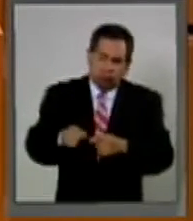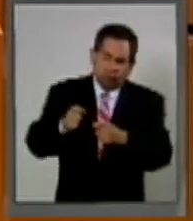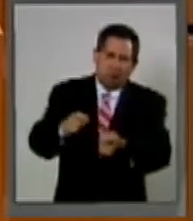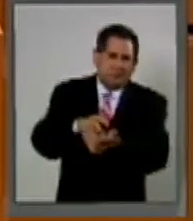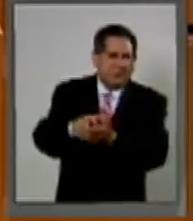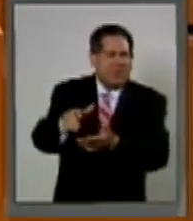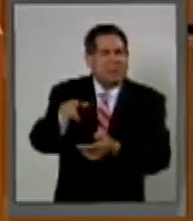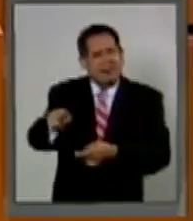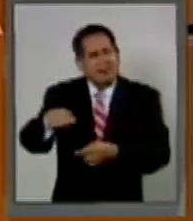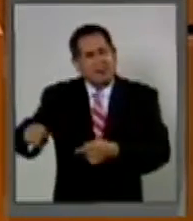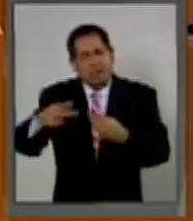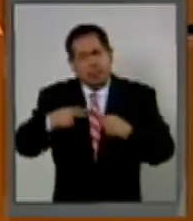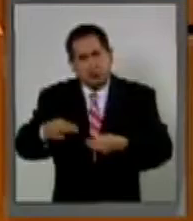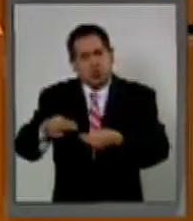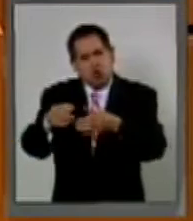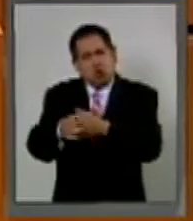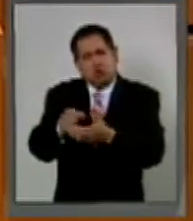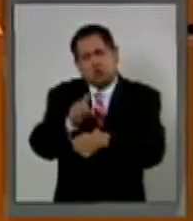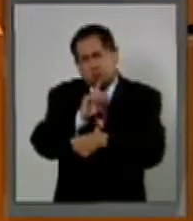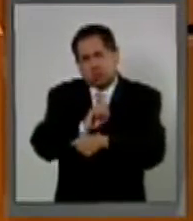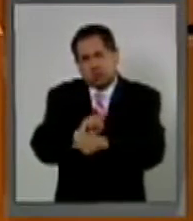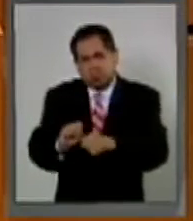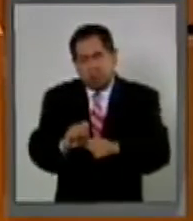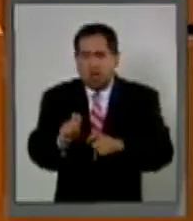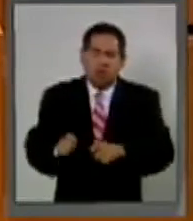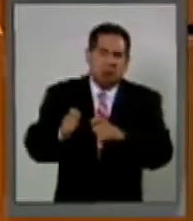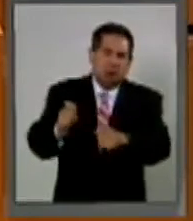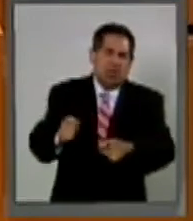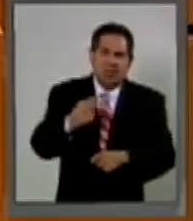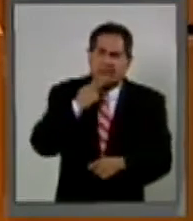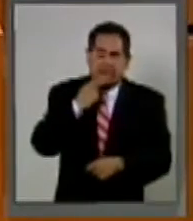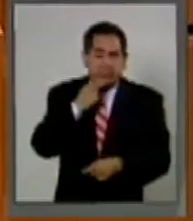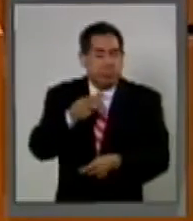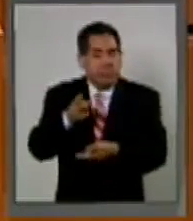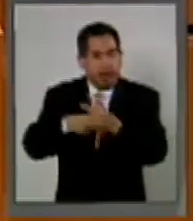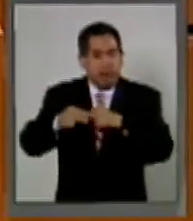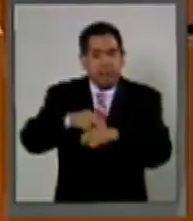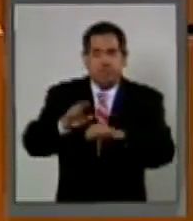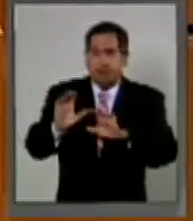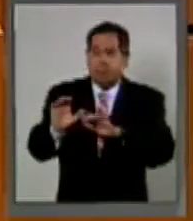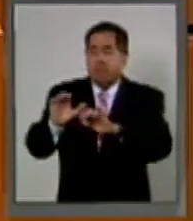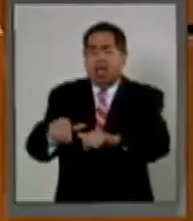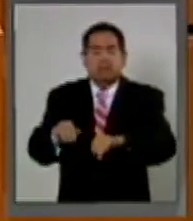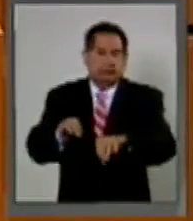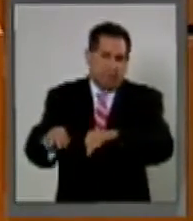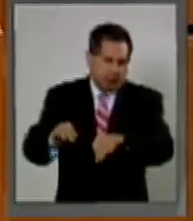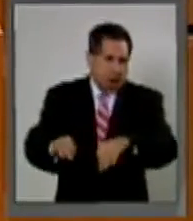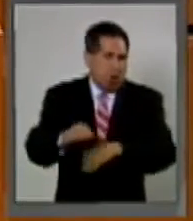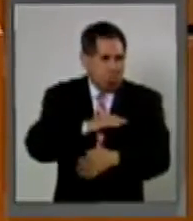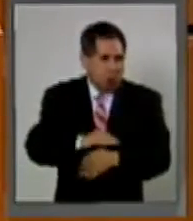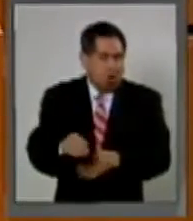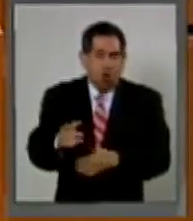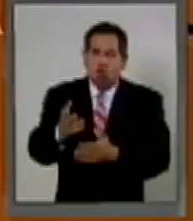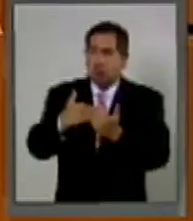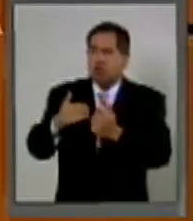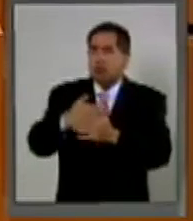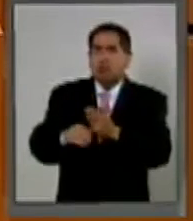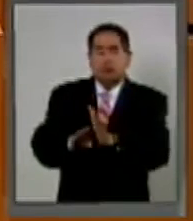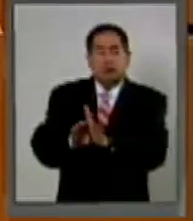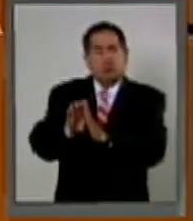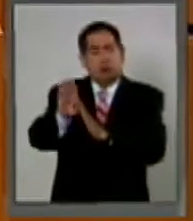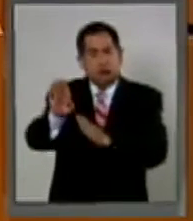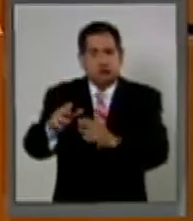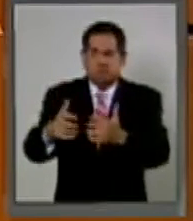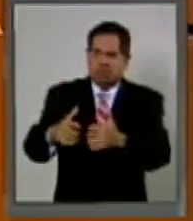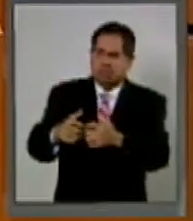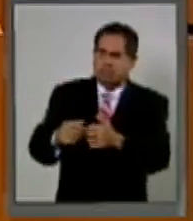de pescadores en nuestro país, permitirá también la creación de empleo formal, el crecimiento de